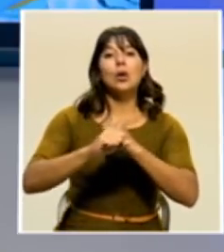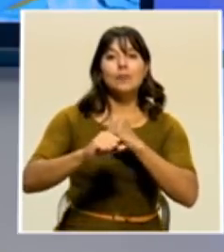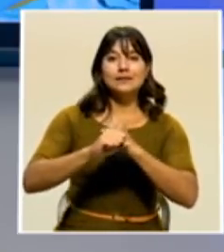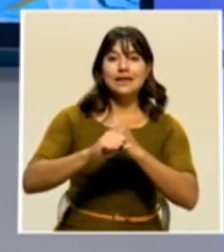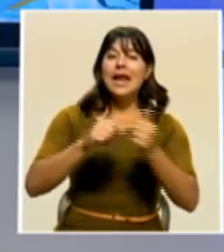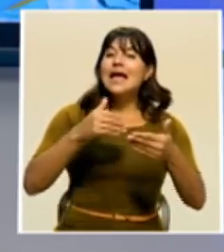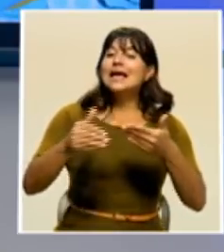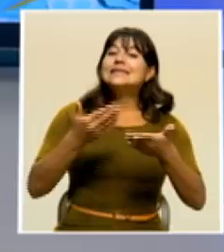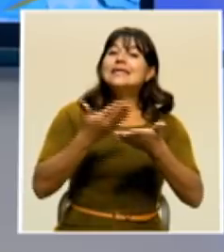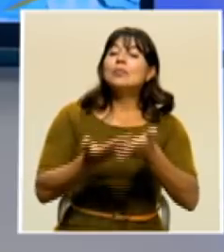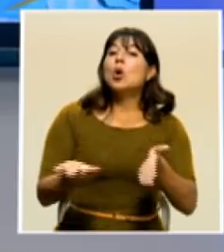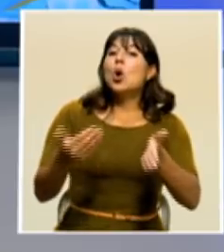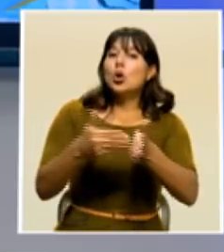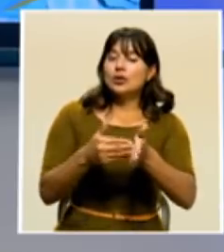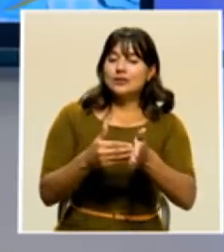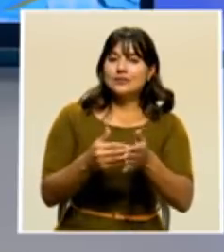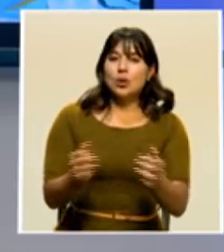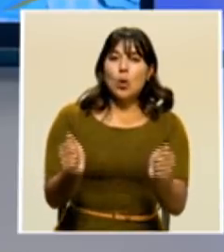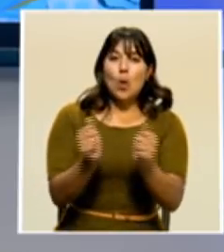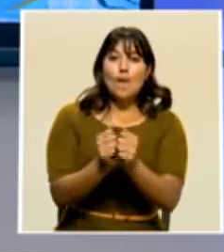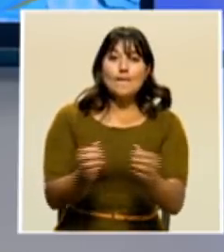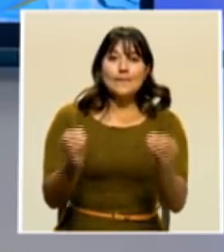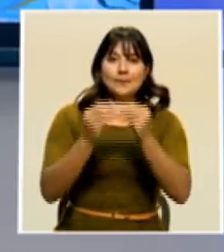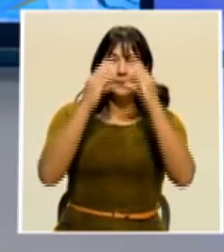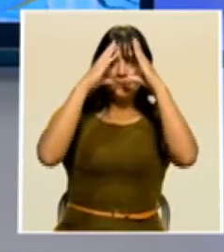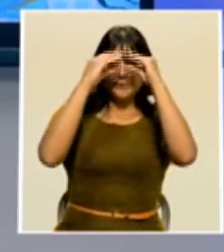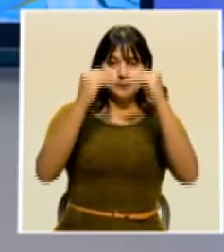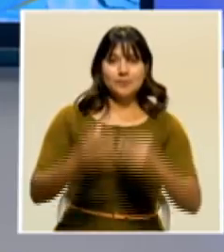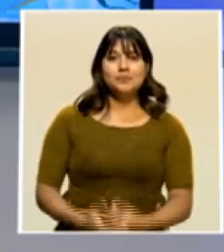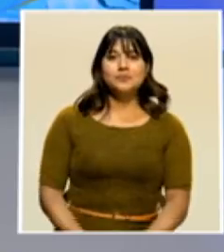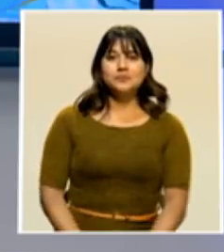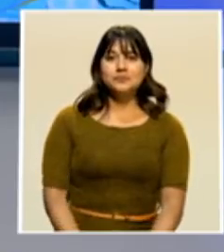comercial, y enseguida regresamos con más información.